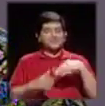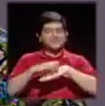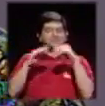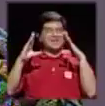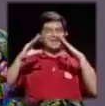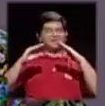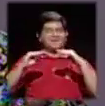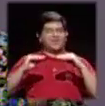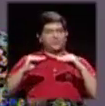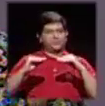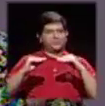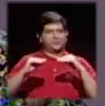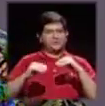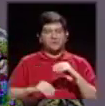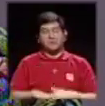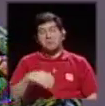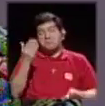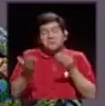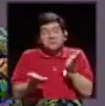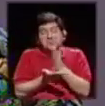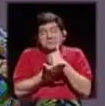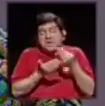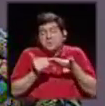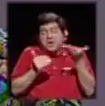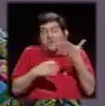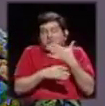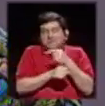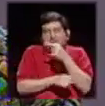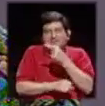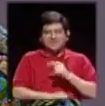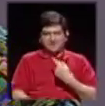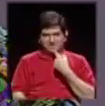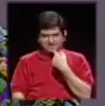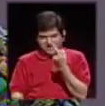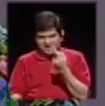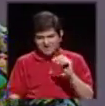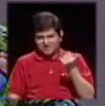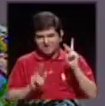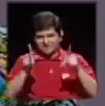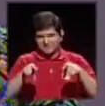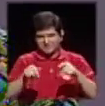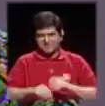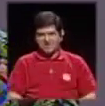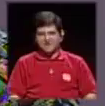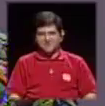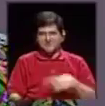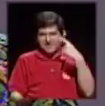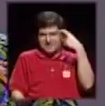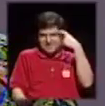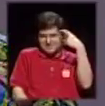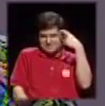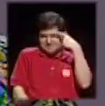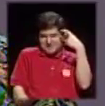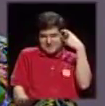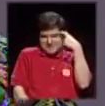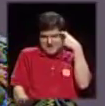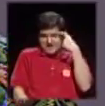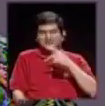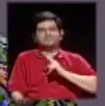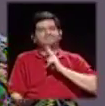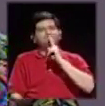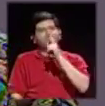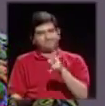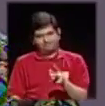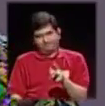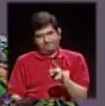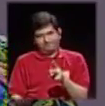noche, o porque no sé qué andará haciendo, pues, ¿verdad? Entonces, son pensamientos que